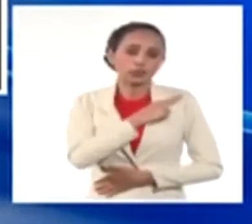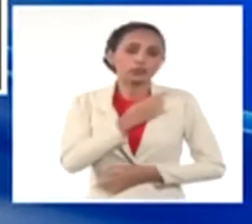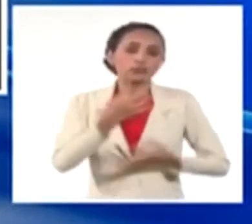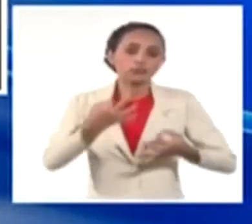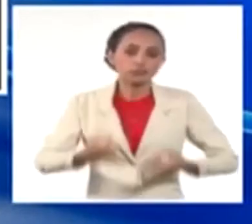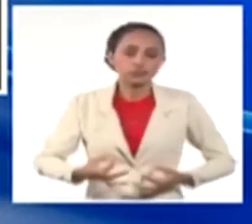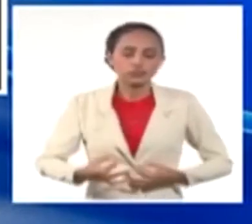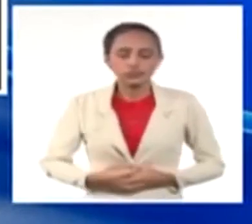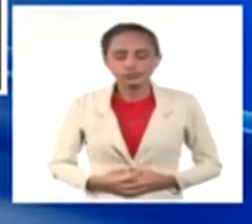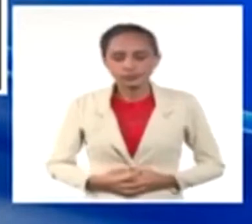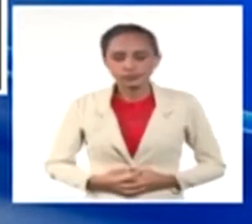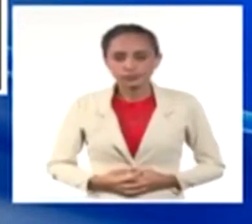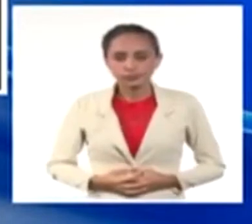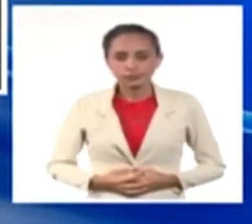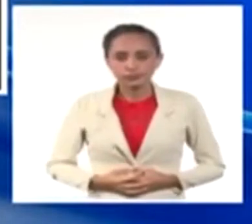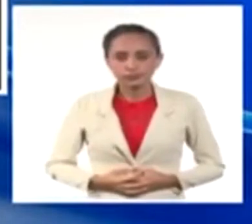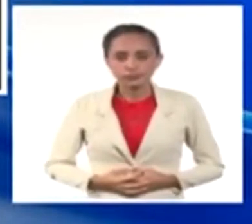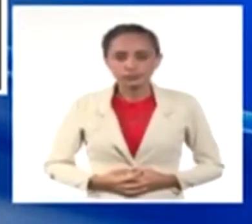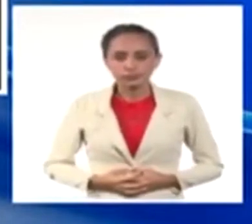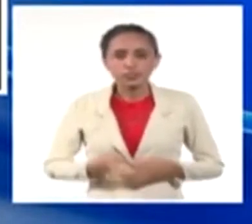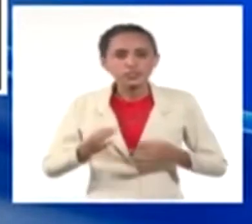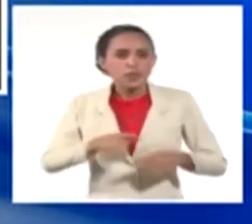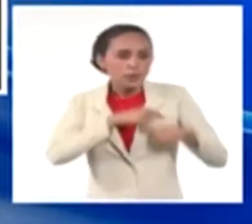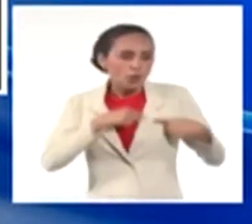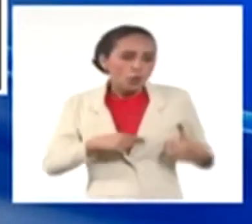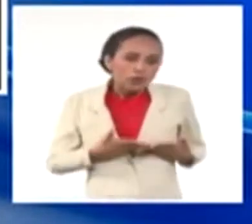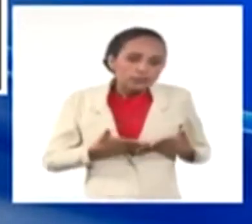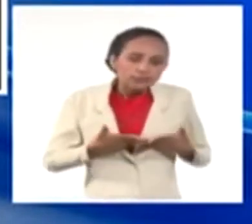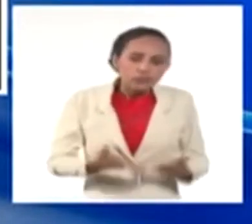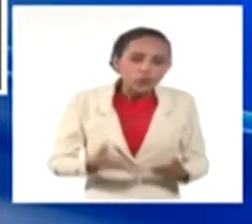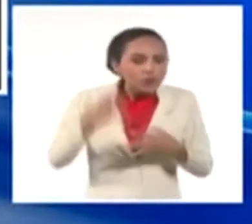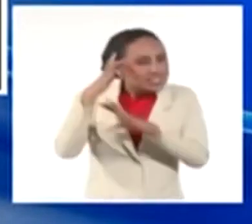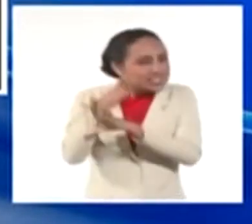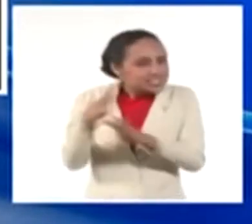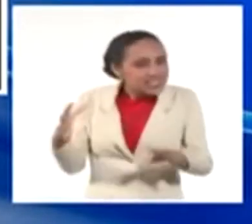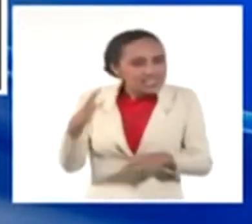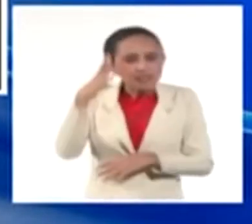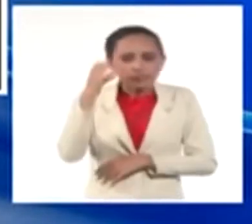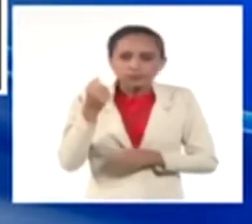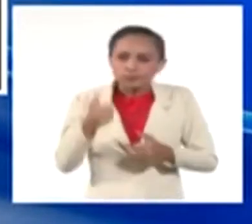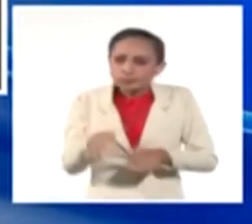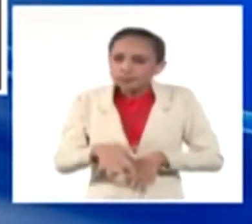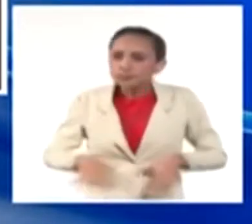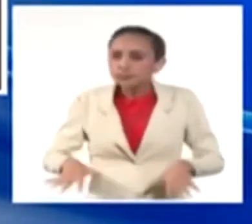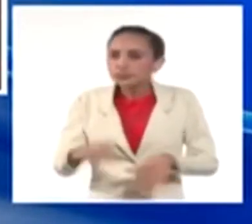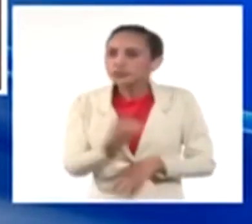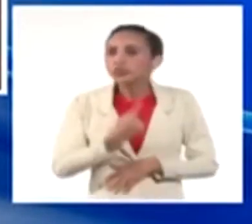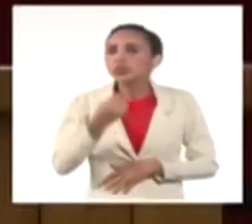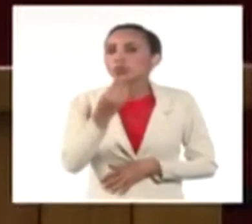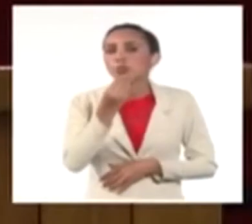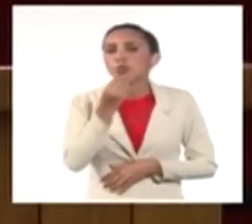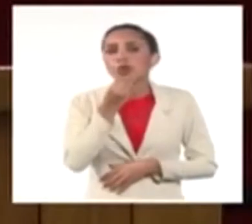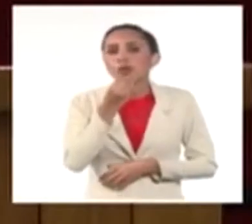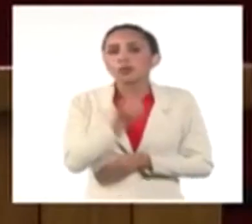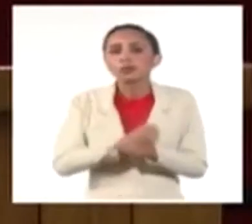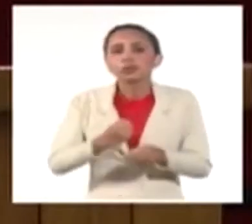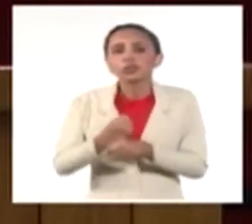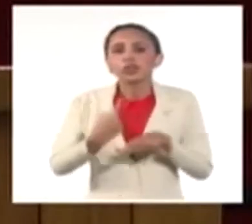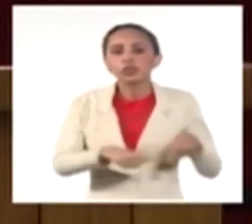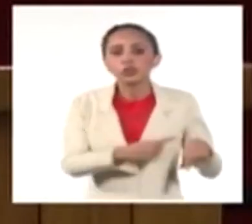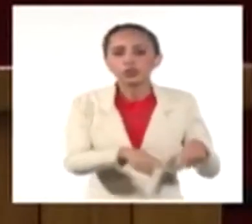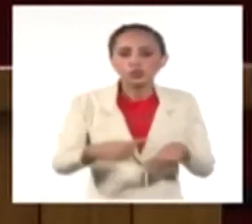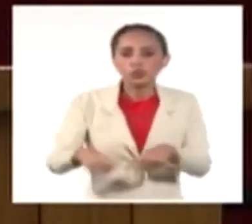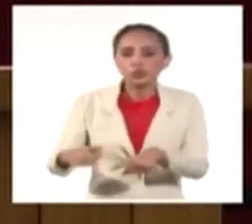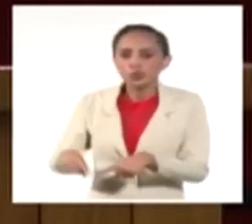poniendo corazón, ciencia y mayor conciencia logremos rentabilizar los recursos en función del